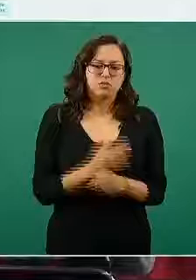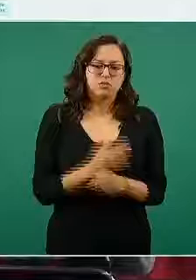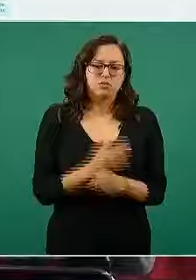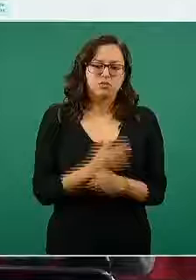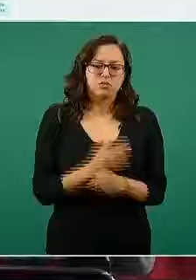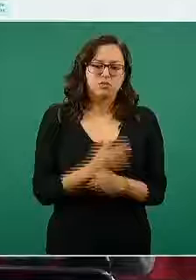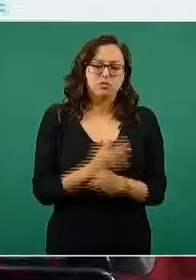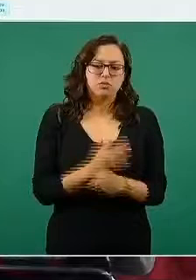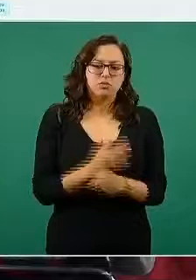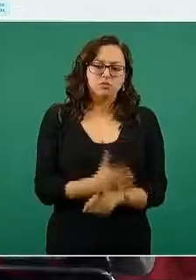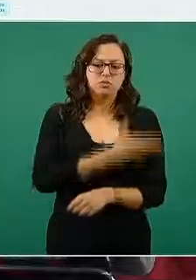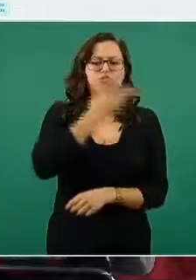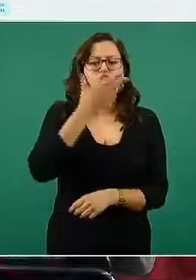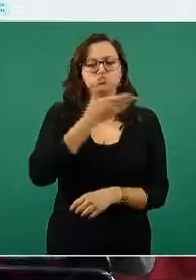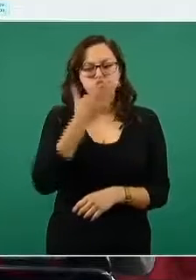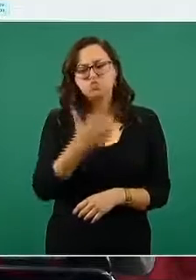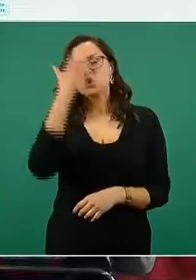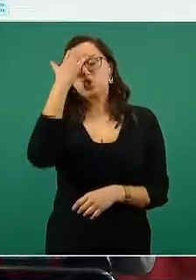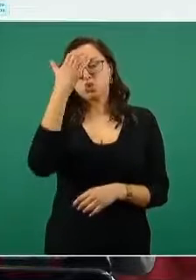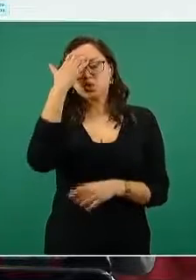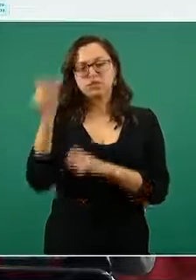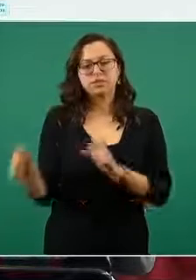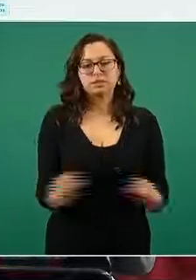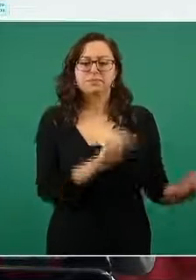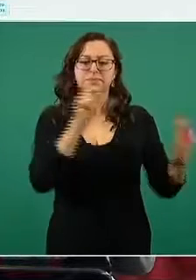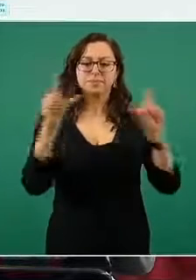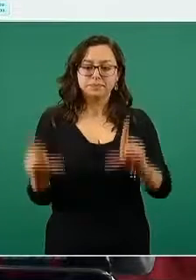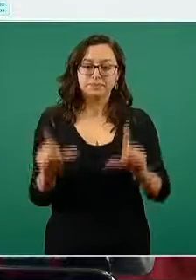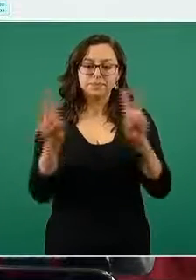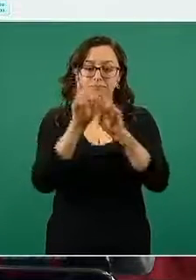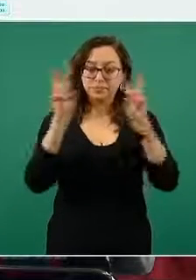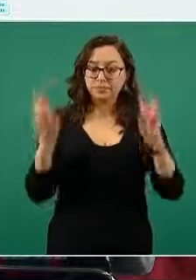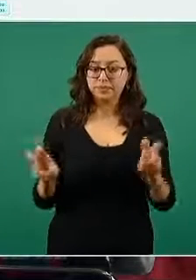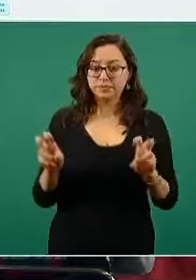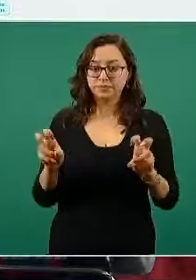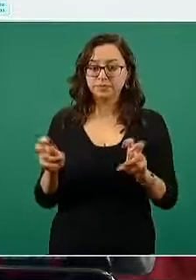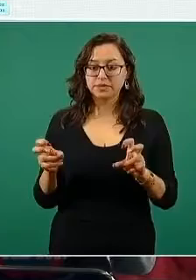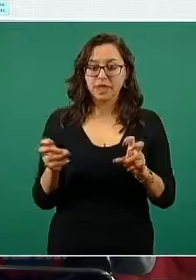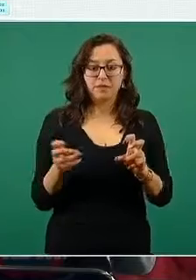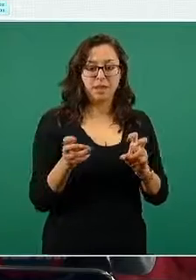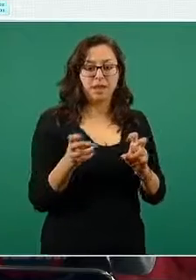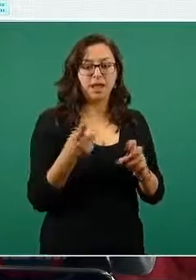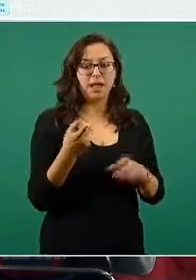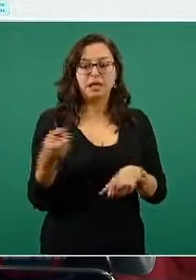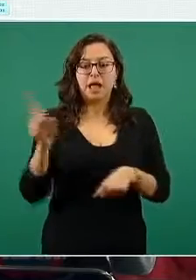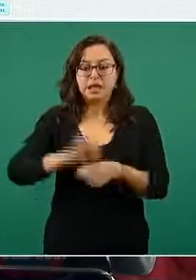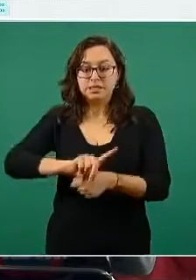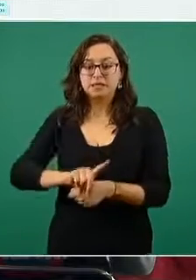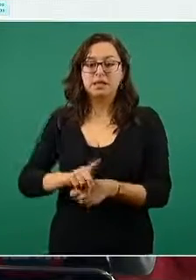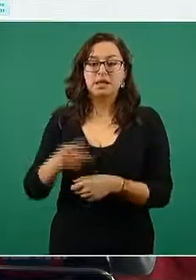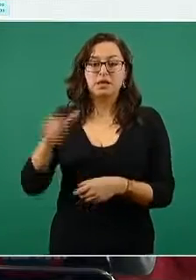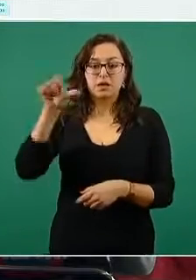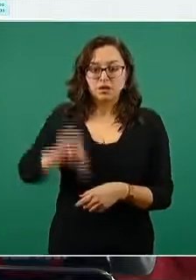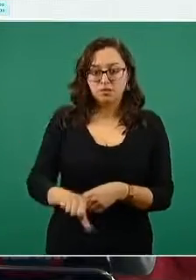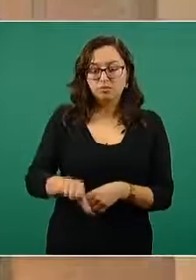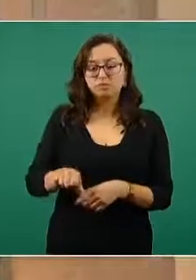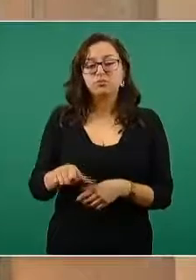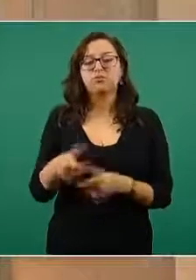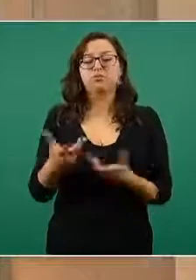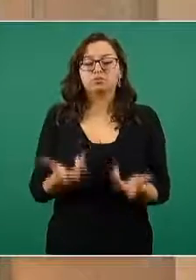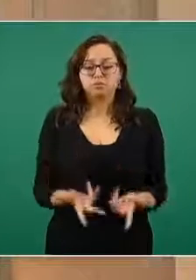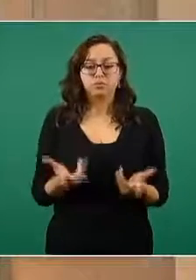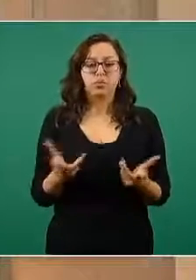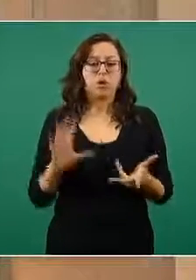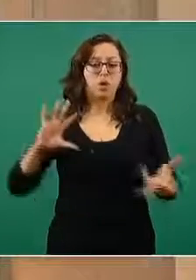ya acostumbrada, obviamente actualizada con los datos del corte del día de hoy, en donde vemos principalmente representada